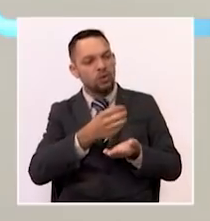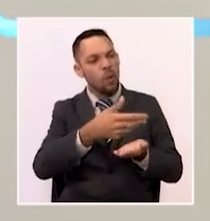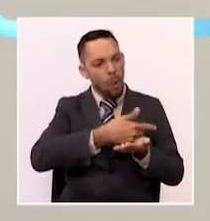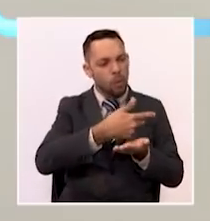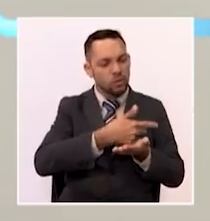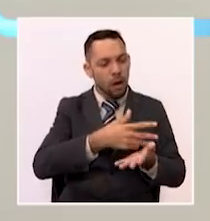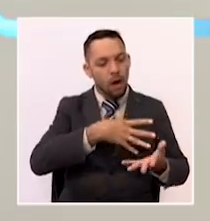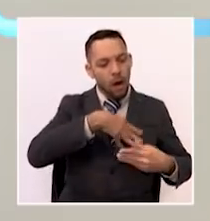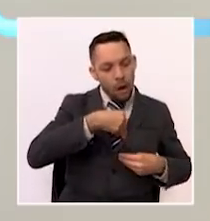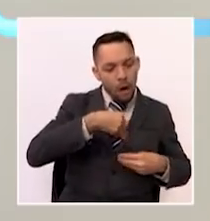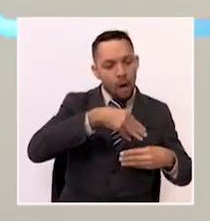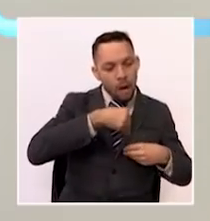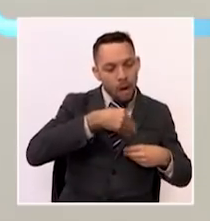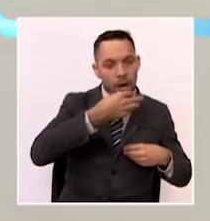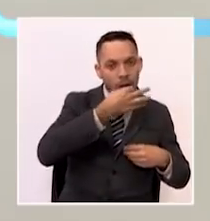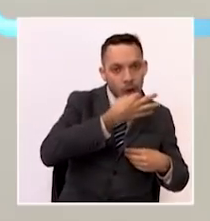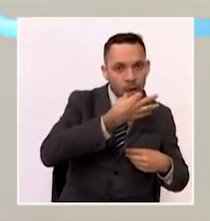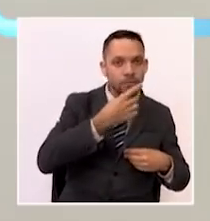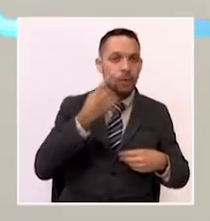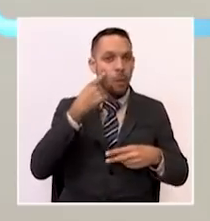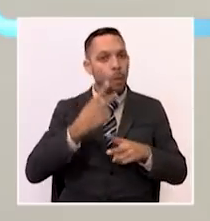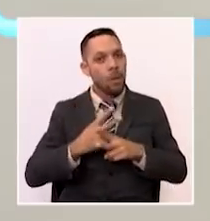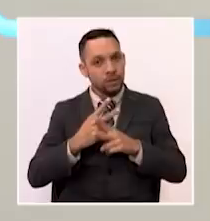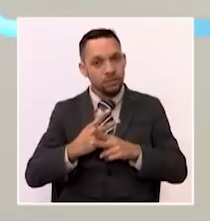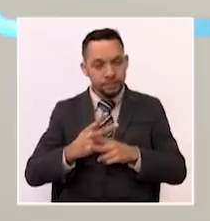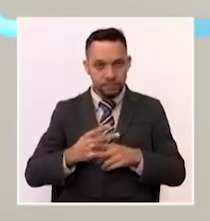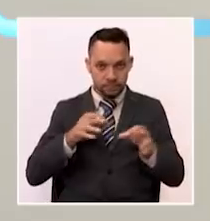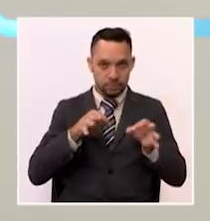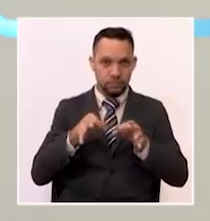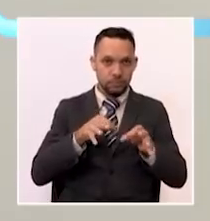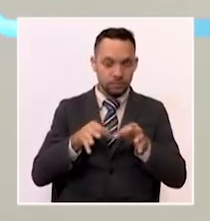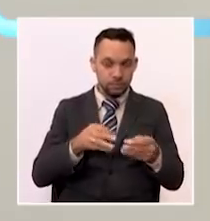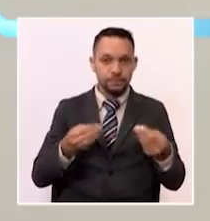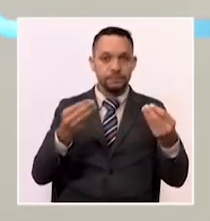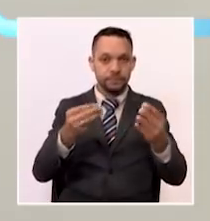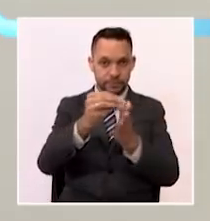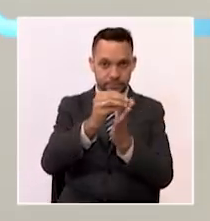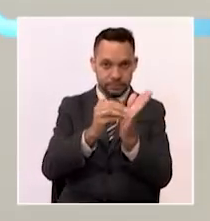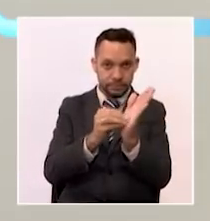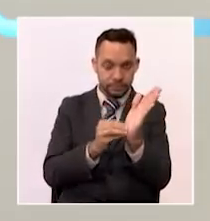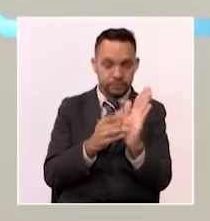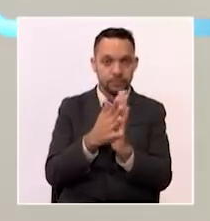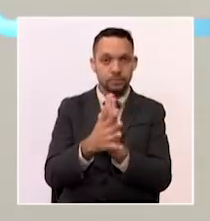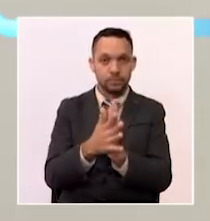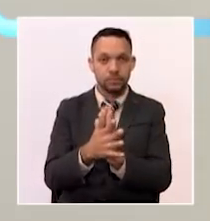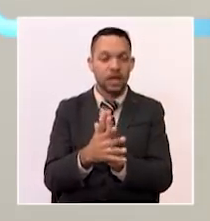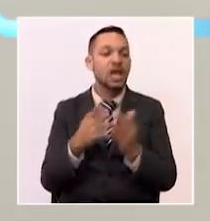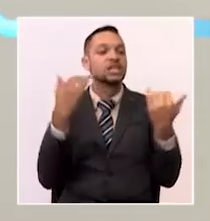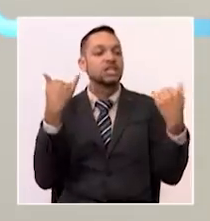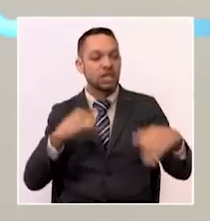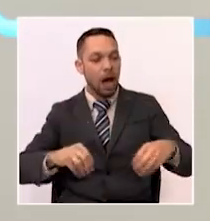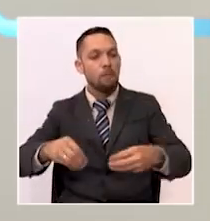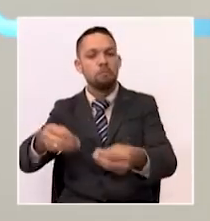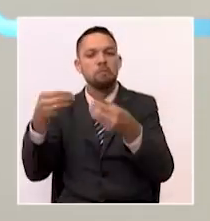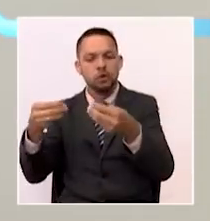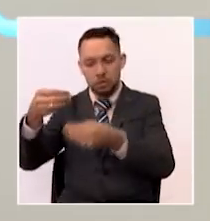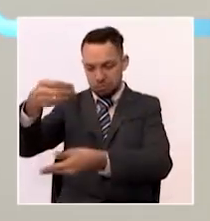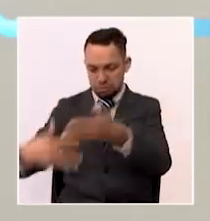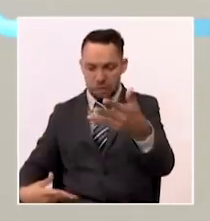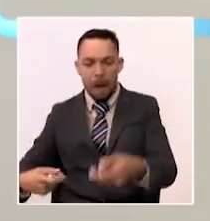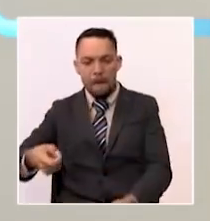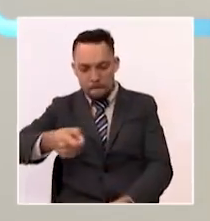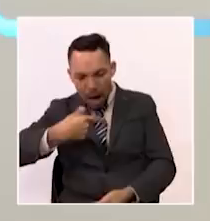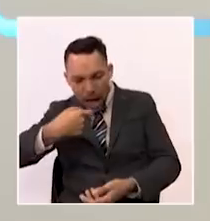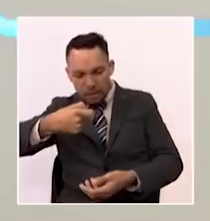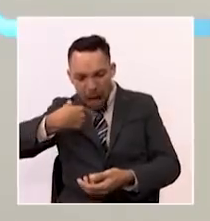acá es que empezamos con esas... ¿Qué me pasa mucho en mi consulta? La paciente llega, doctora, ya he tomado clotrimazol,